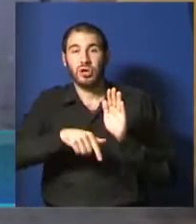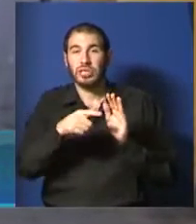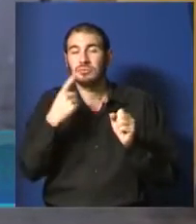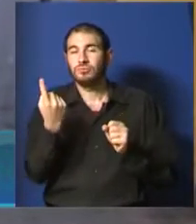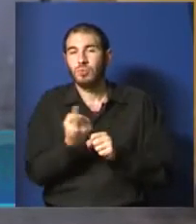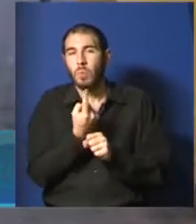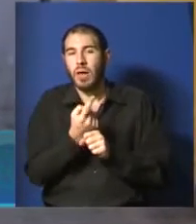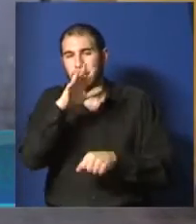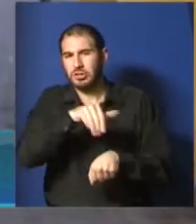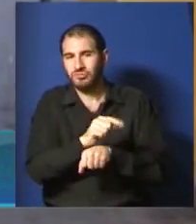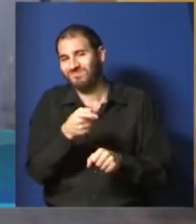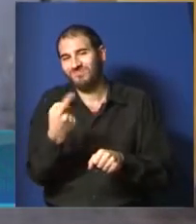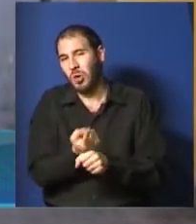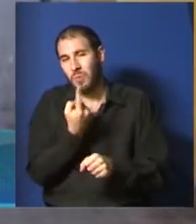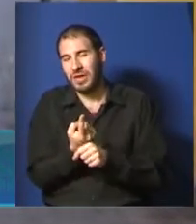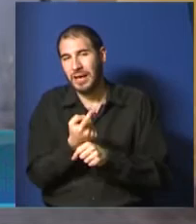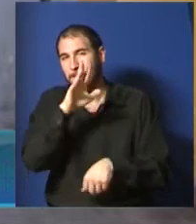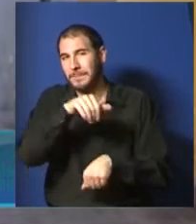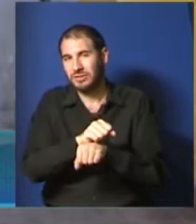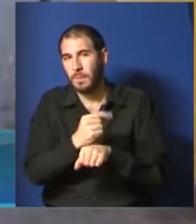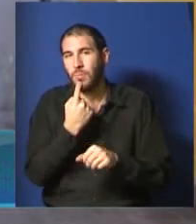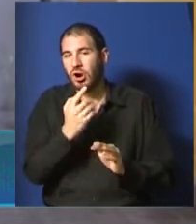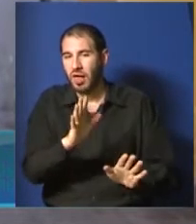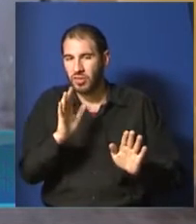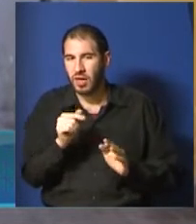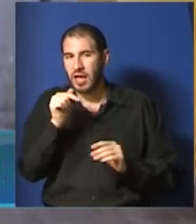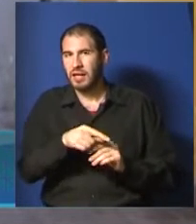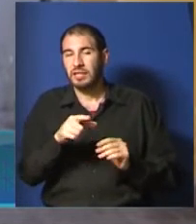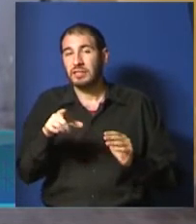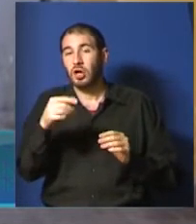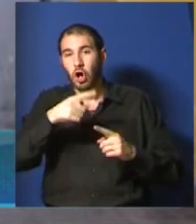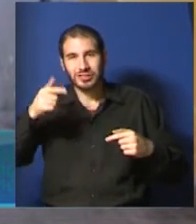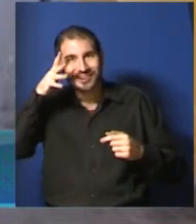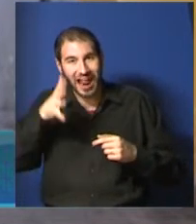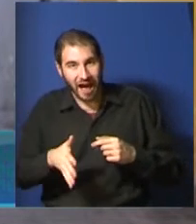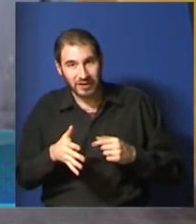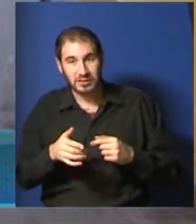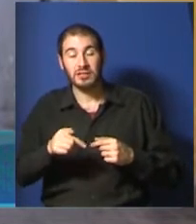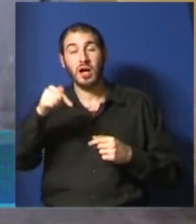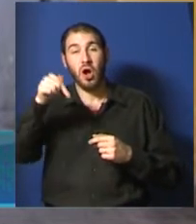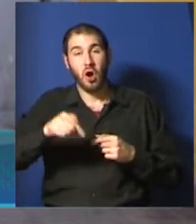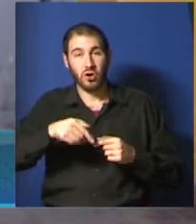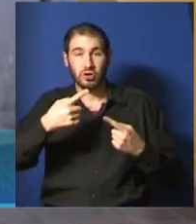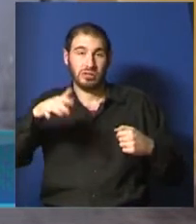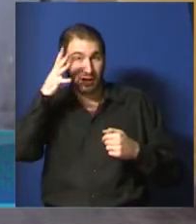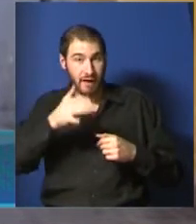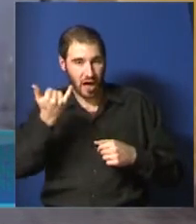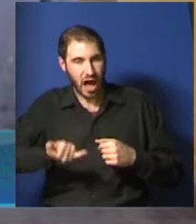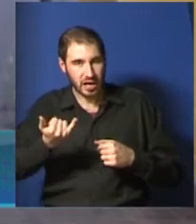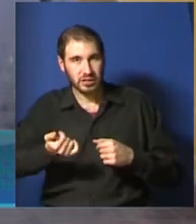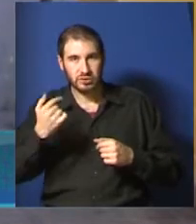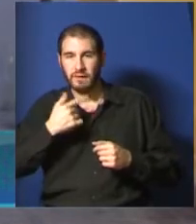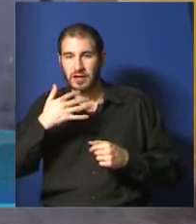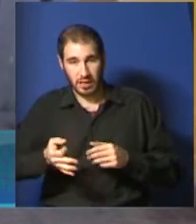ser la prisión preventiva. La prisión preventiva debe ser dictada en los casos graves y de hecho hoy es dictada en los casos graves. Yo les